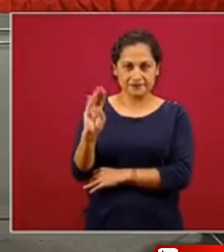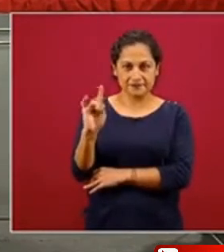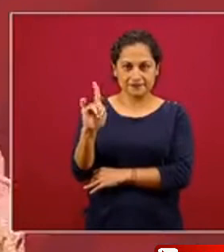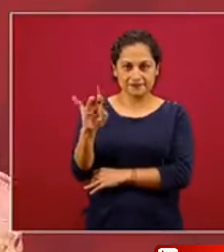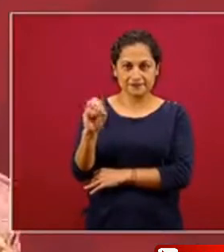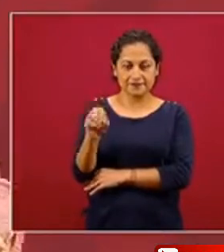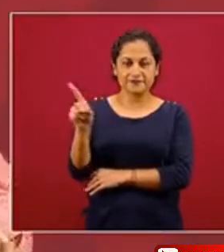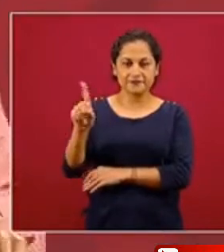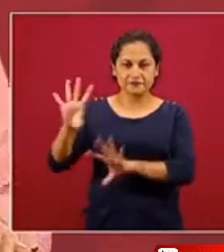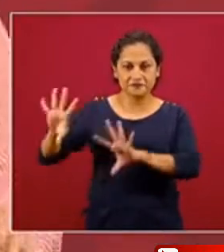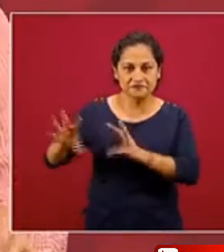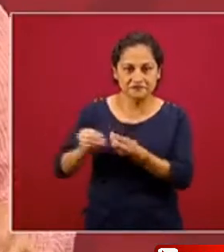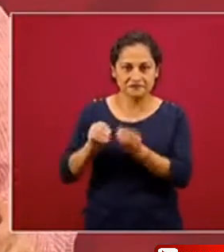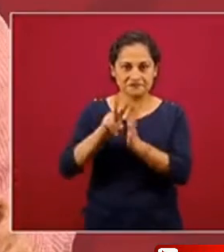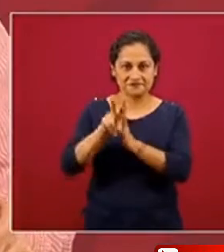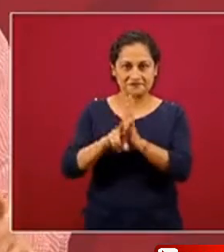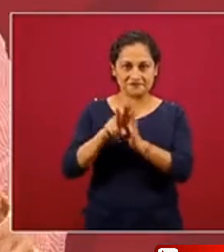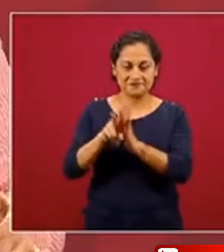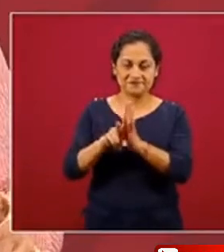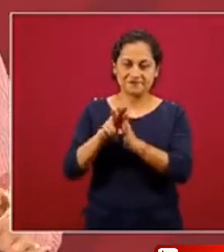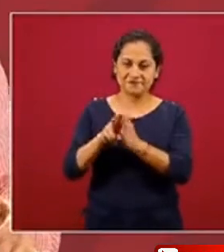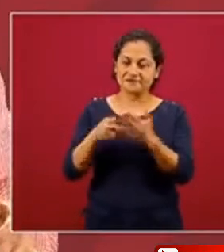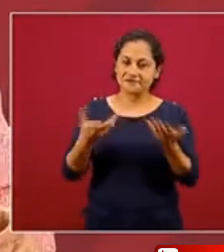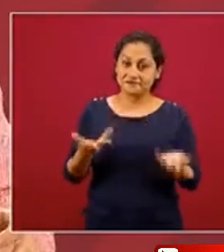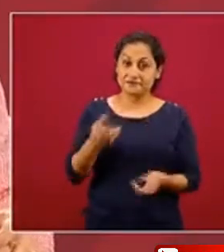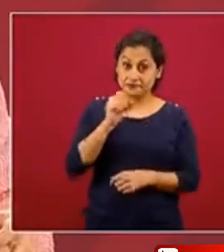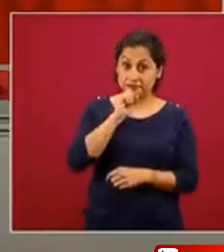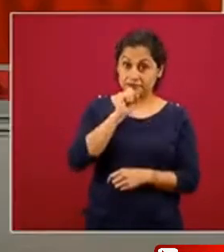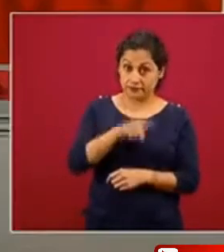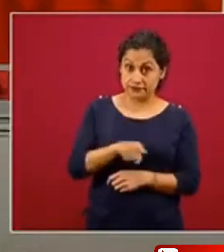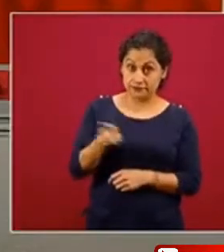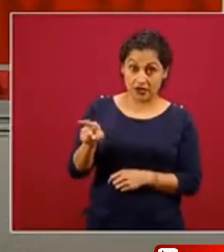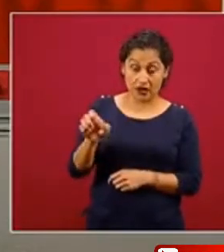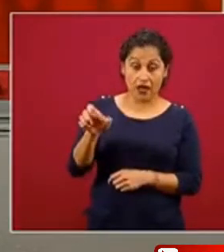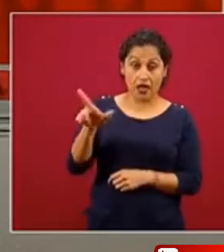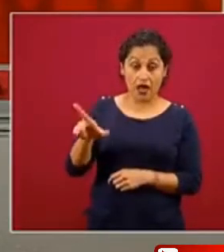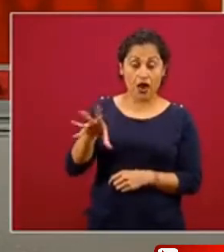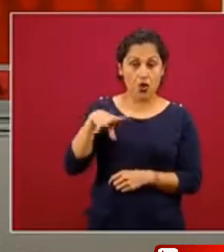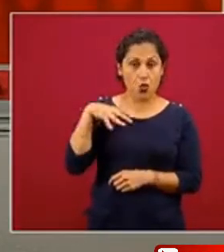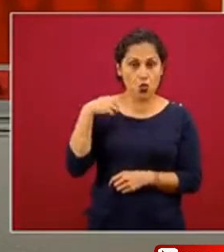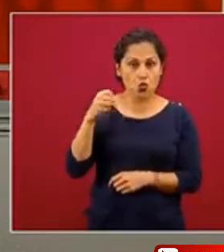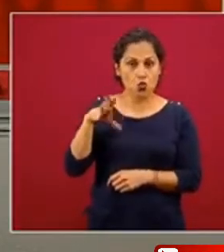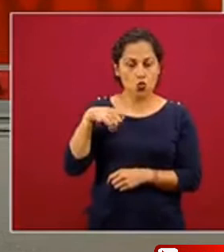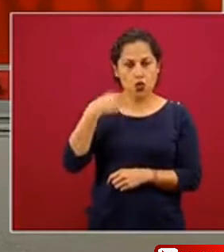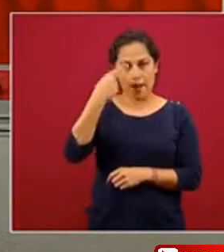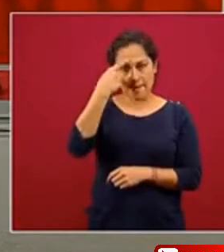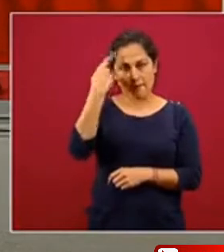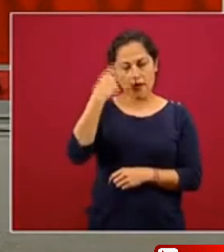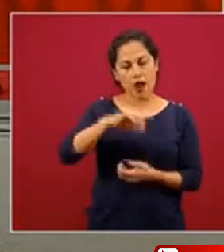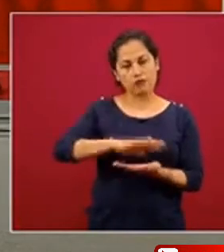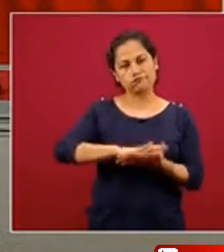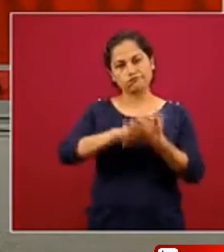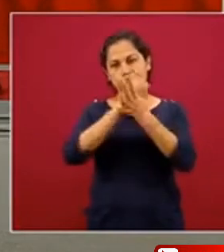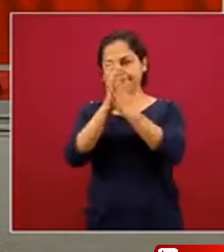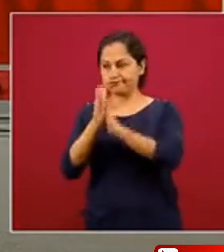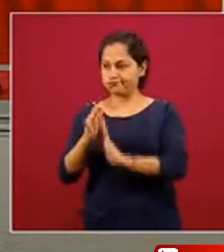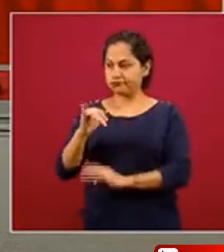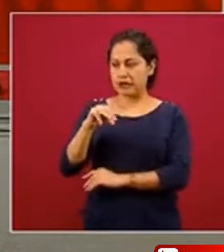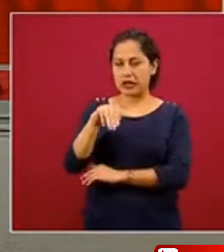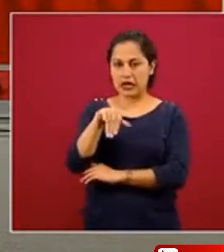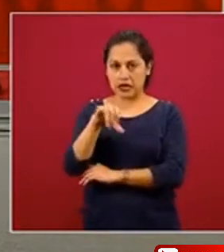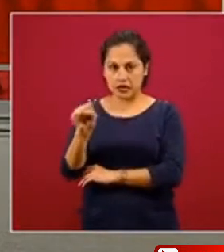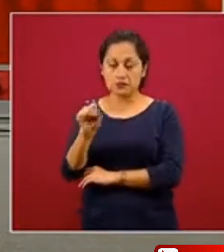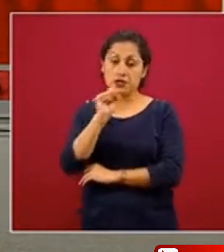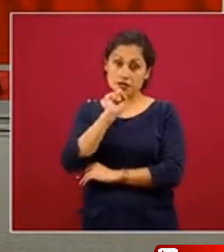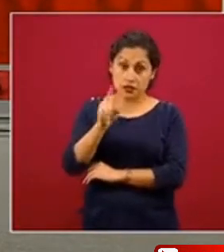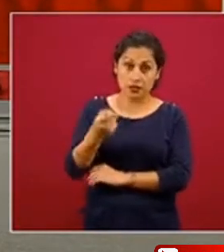esta compilación y que ha mantenido además un esfuerzo muy claro en la transformación del IMSS y en particular la transformación de este